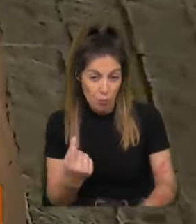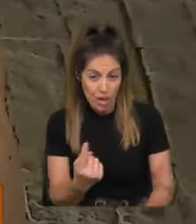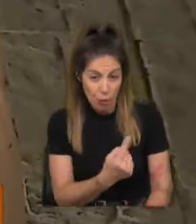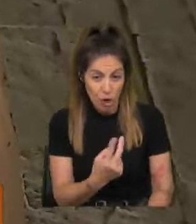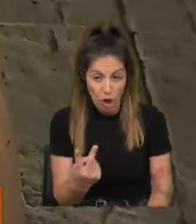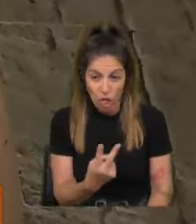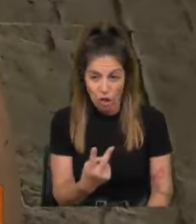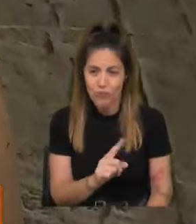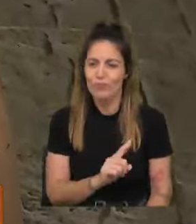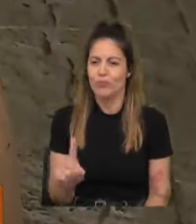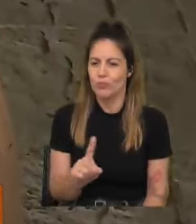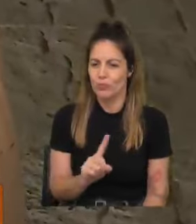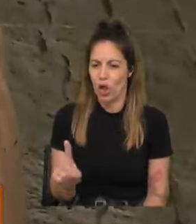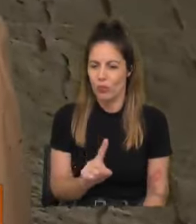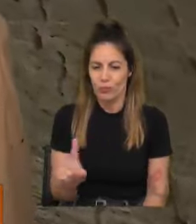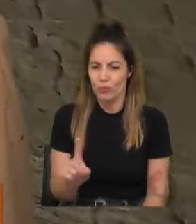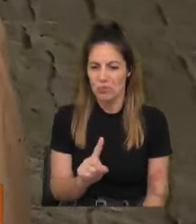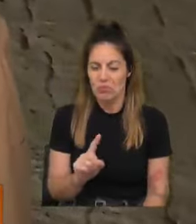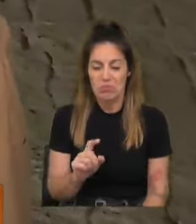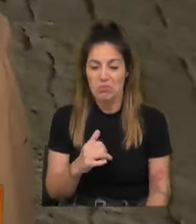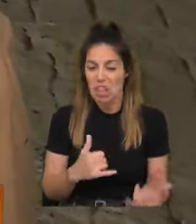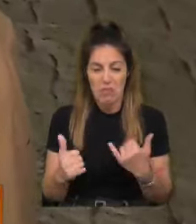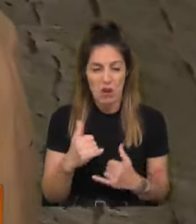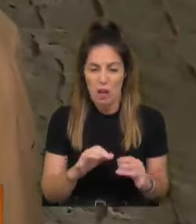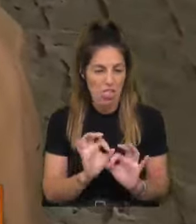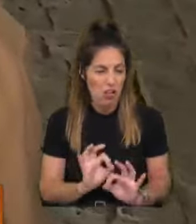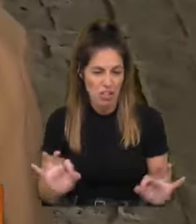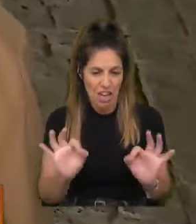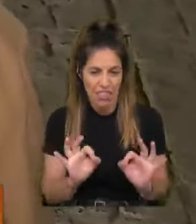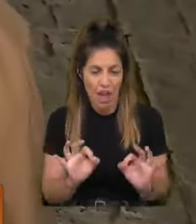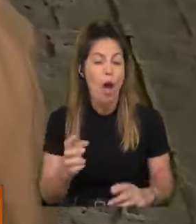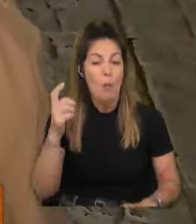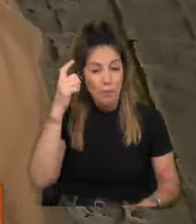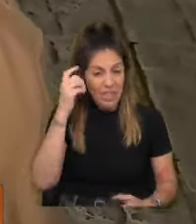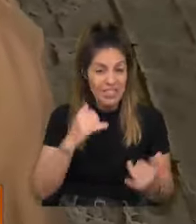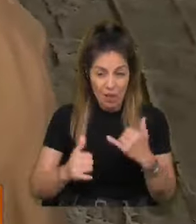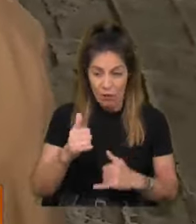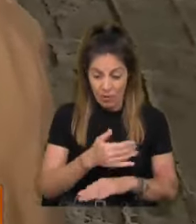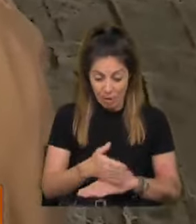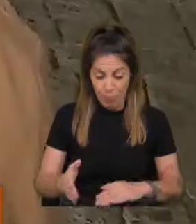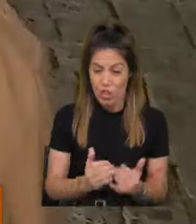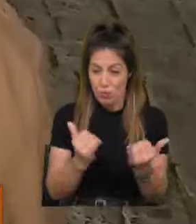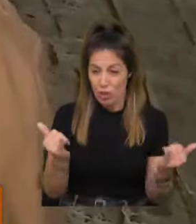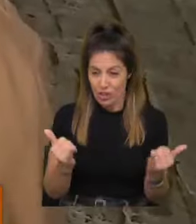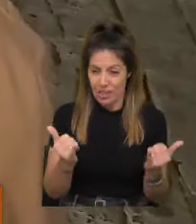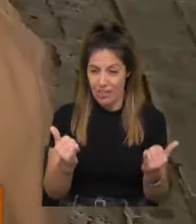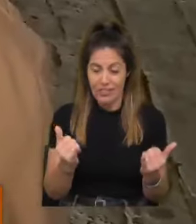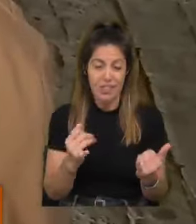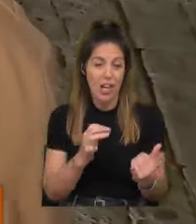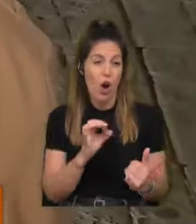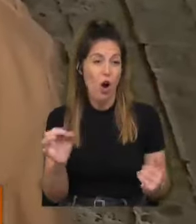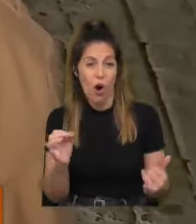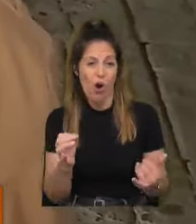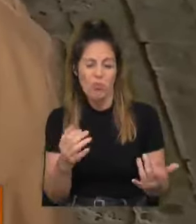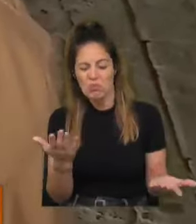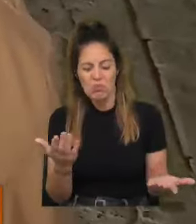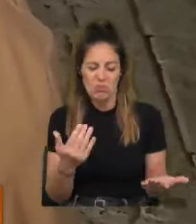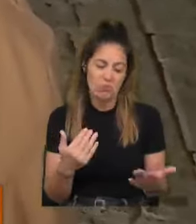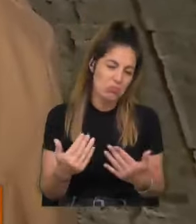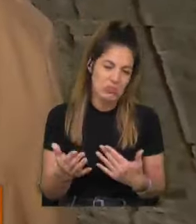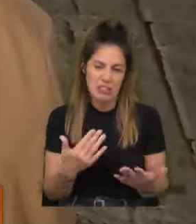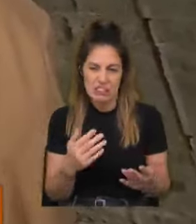los dos no no no no estoy muy informado la verdad bien pero piensa informarse en estos días o de repente le le le saca un poco el cuerpo